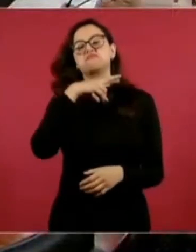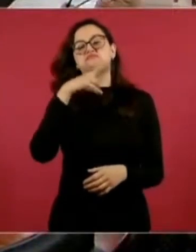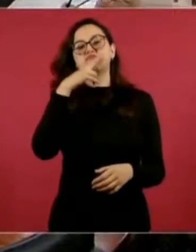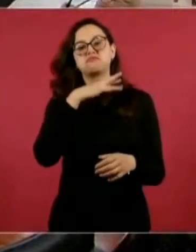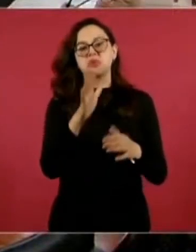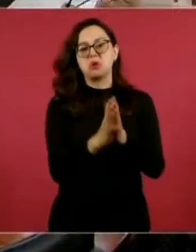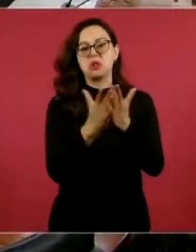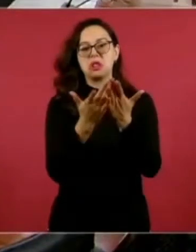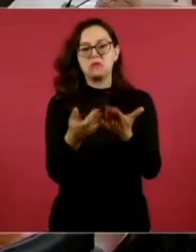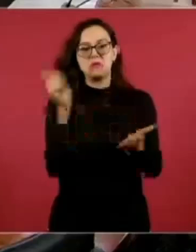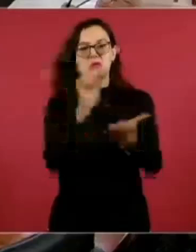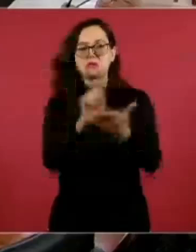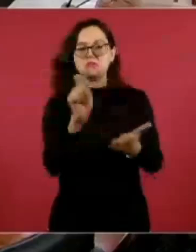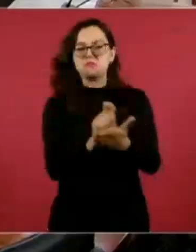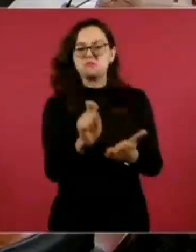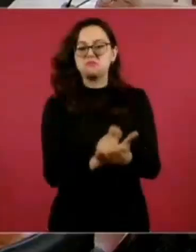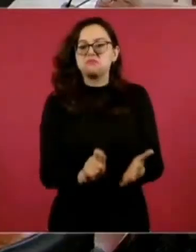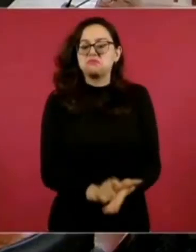y